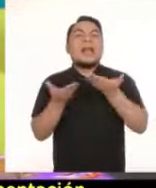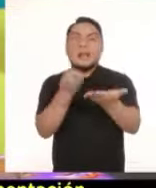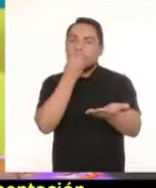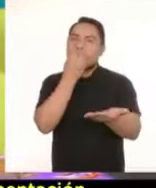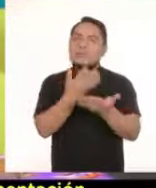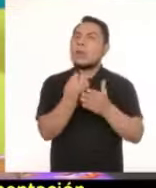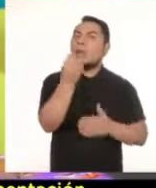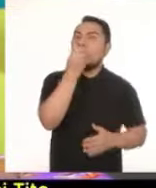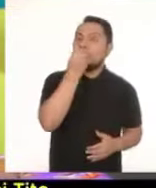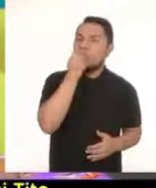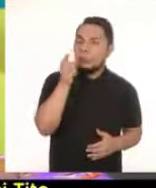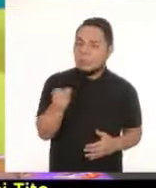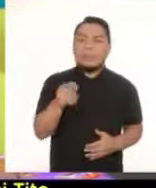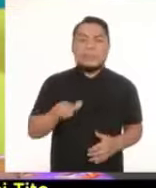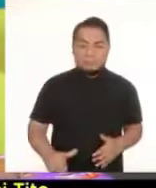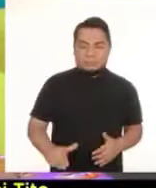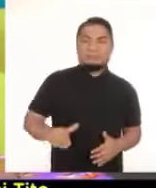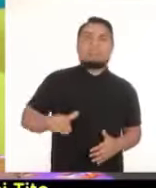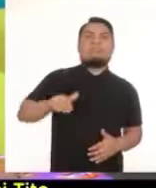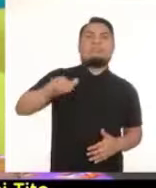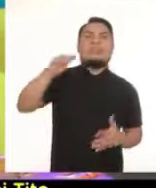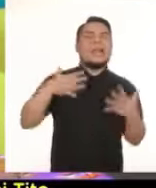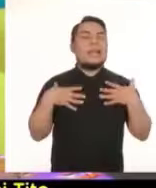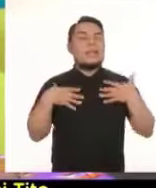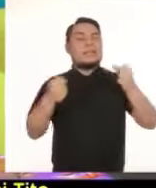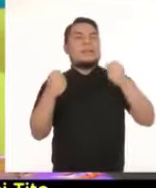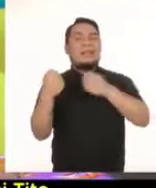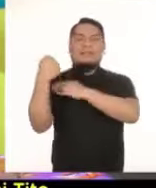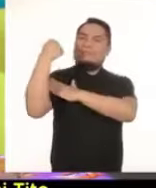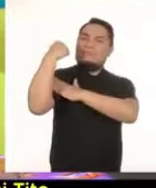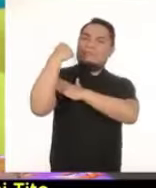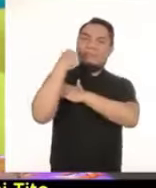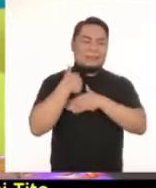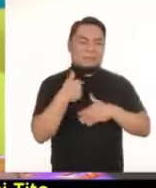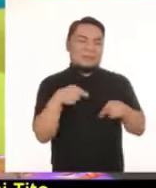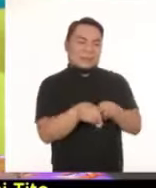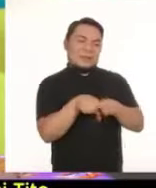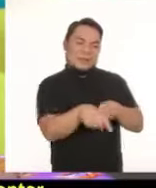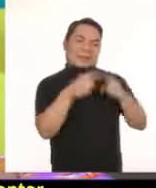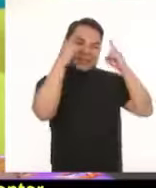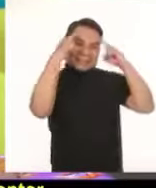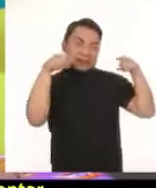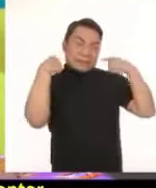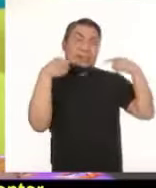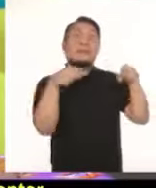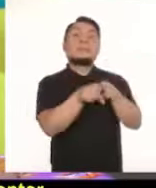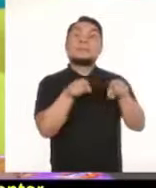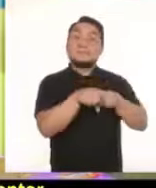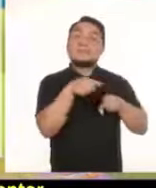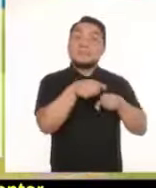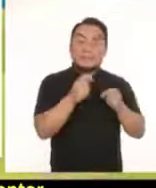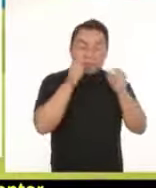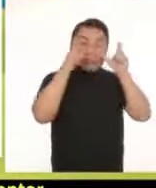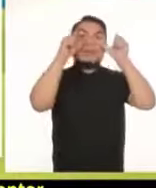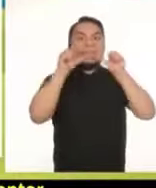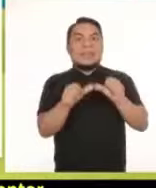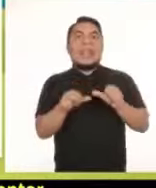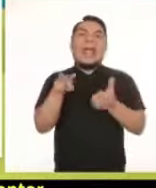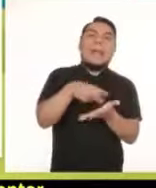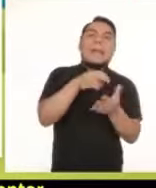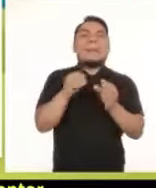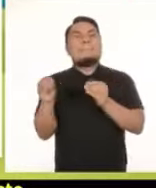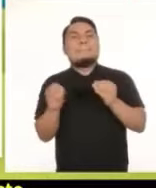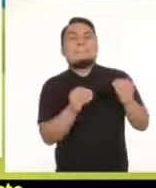una buena alimentación para que crezca, sanito y fuerte como mi Tito. Y de paso tenga energía para